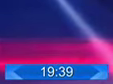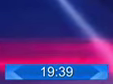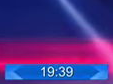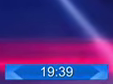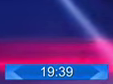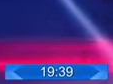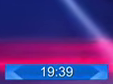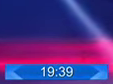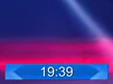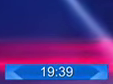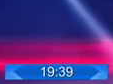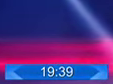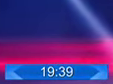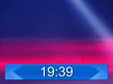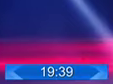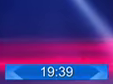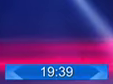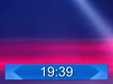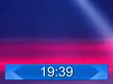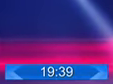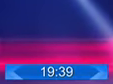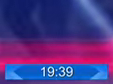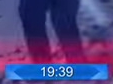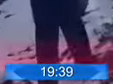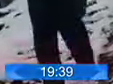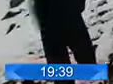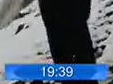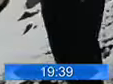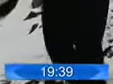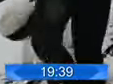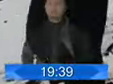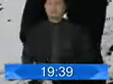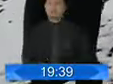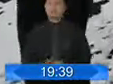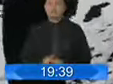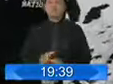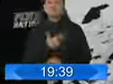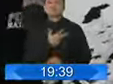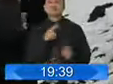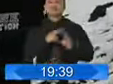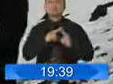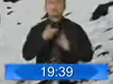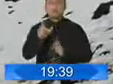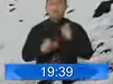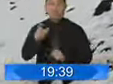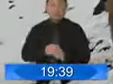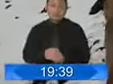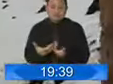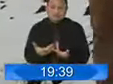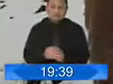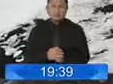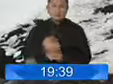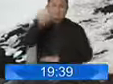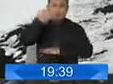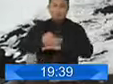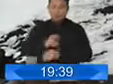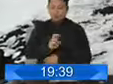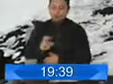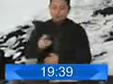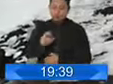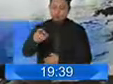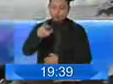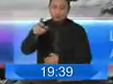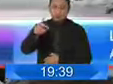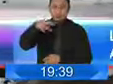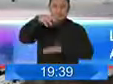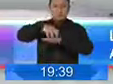casco, cuerda, zapatos de montaña y palos de escalar. Para conocer los glaciares, muchos visitantes optan por ir al Cotopaxi, Chimborazo o